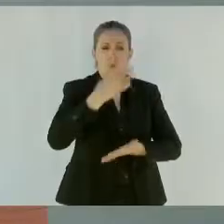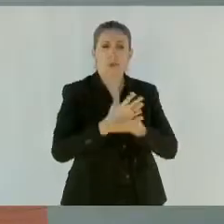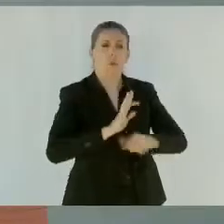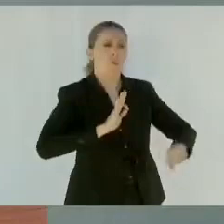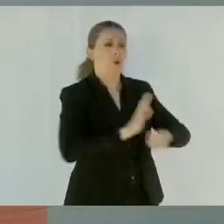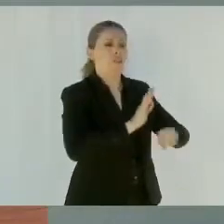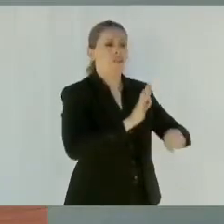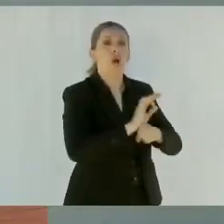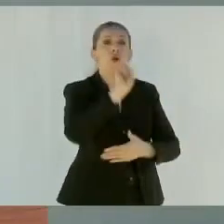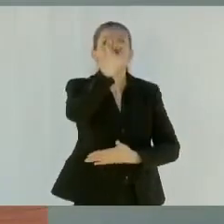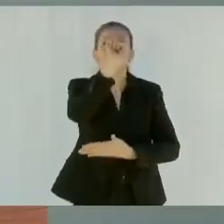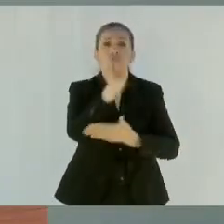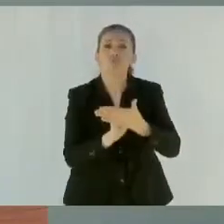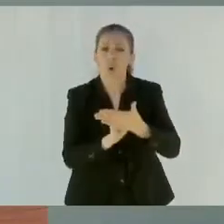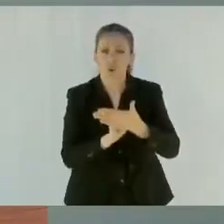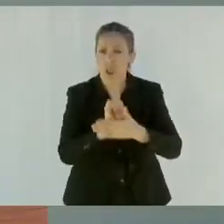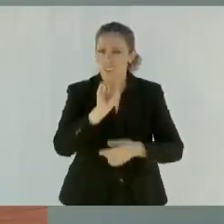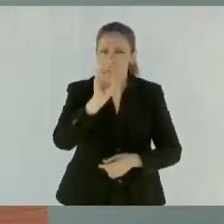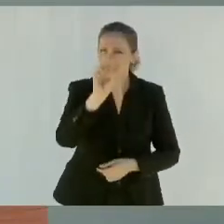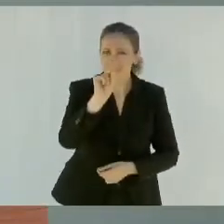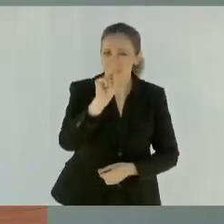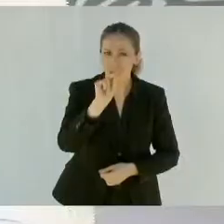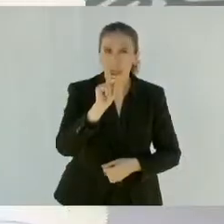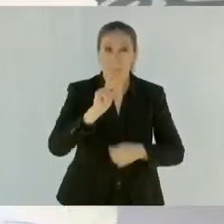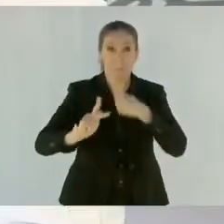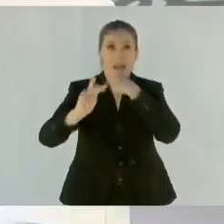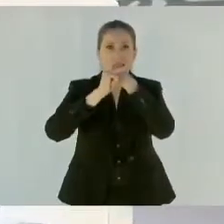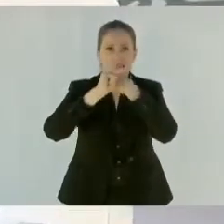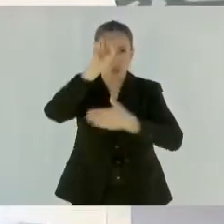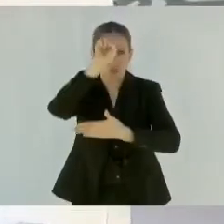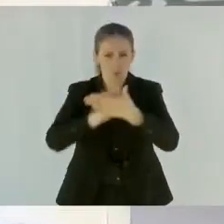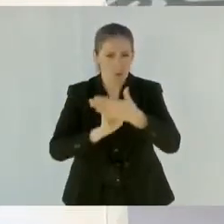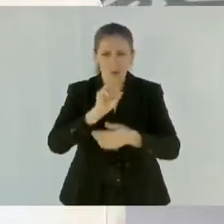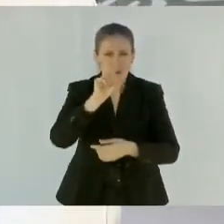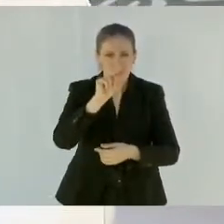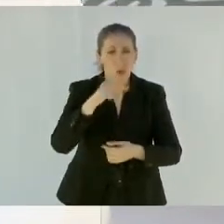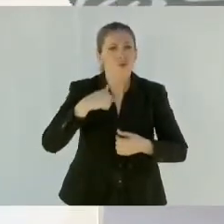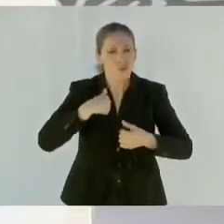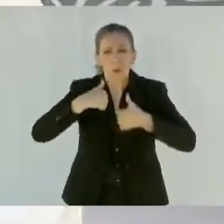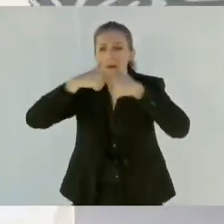No, se atiende a todos.